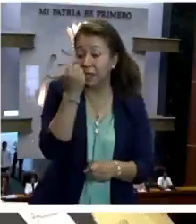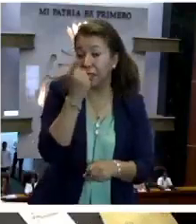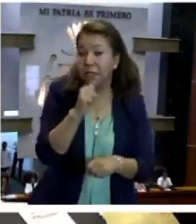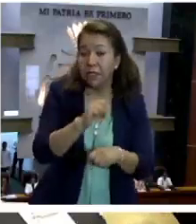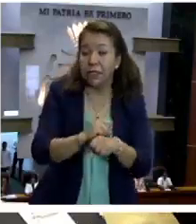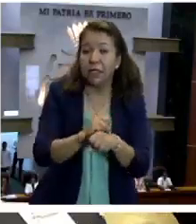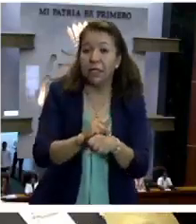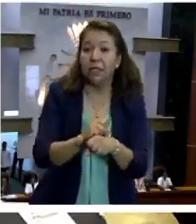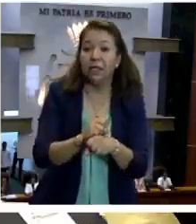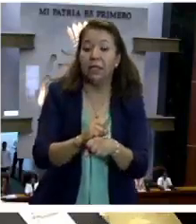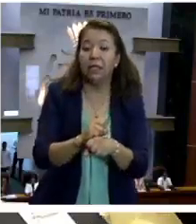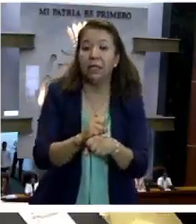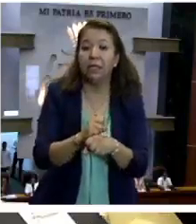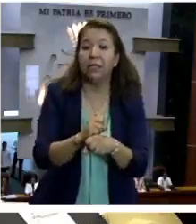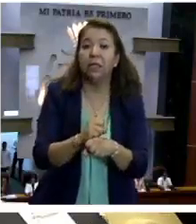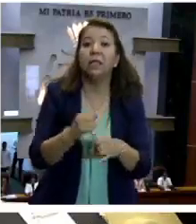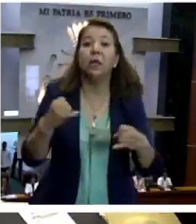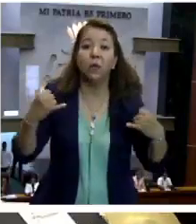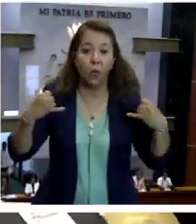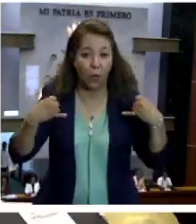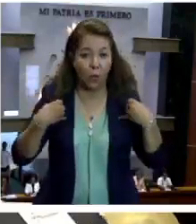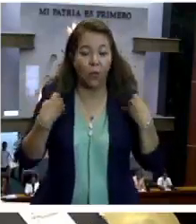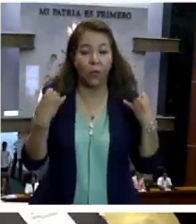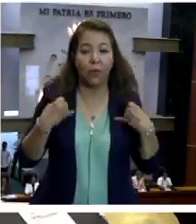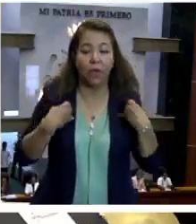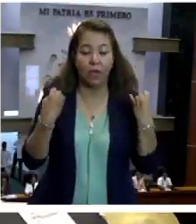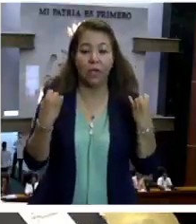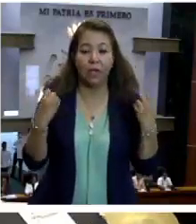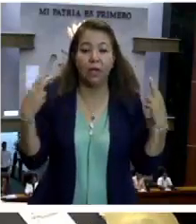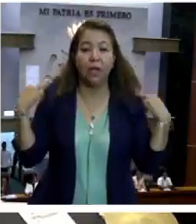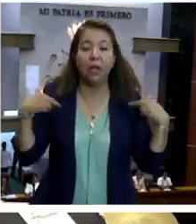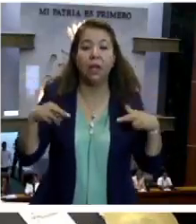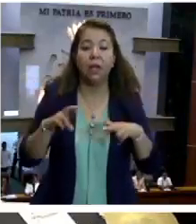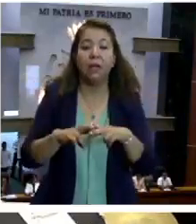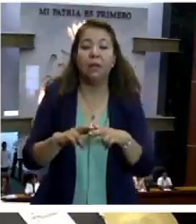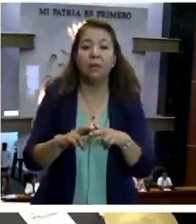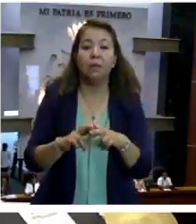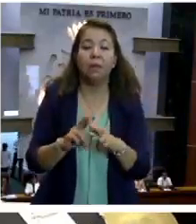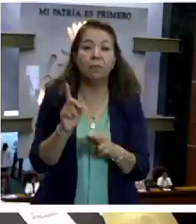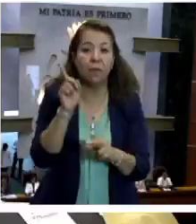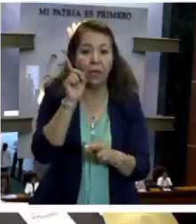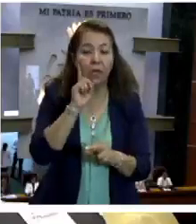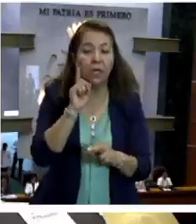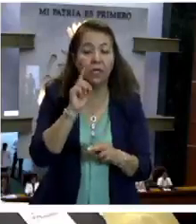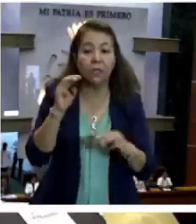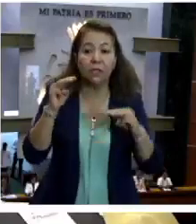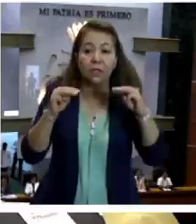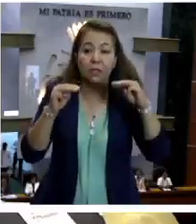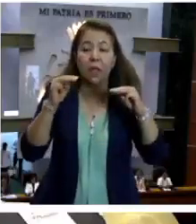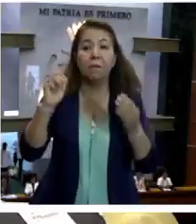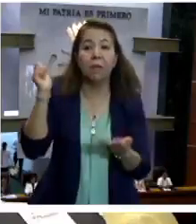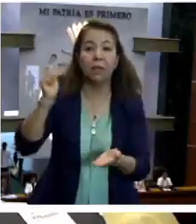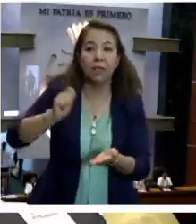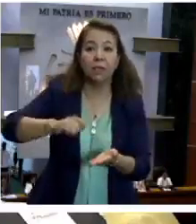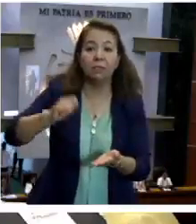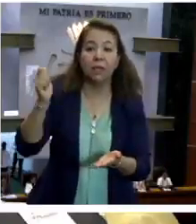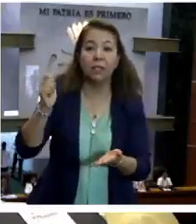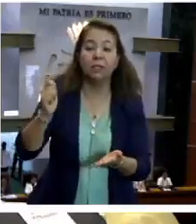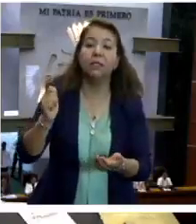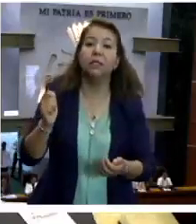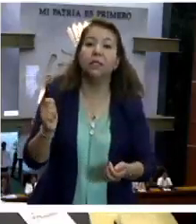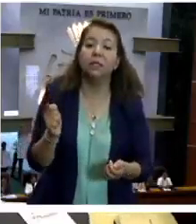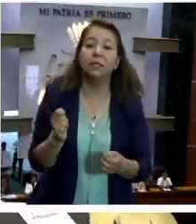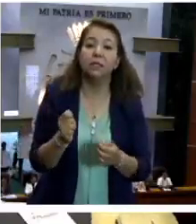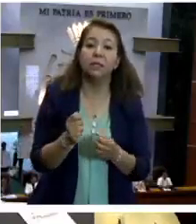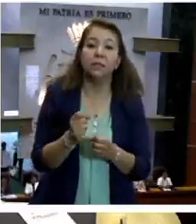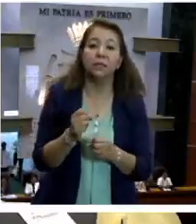del Gobierno del Estado de Guerrero. A la maestra Evelyn Rodríguez Chinol, magistrada presidenta del Tribunal Electoral del Estado